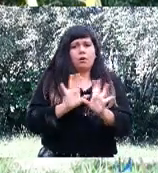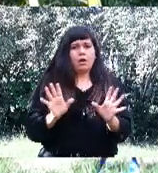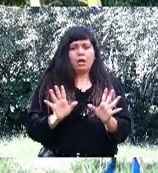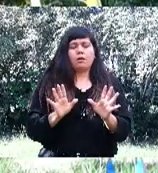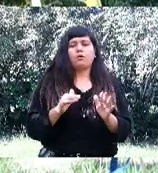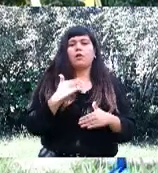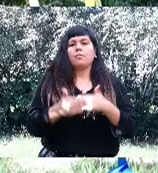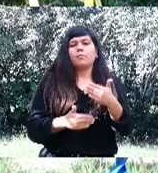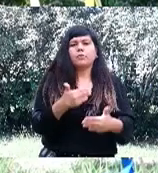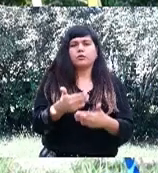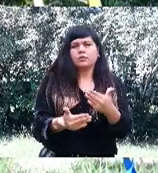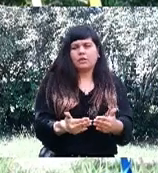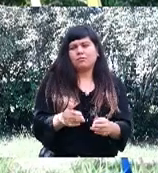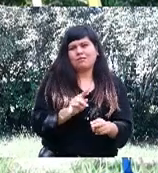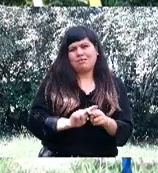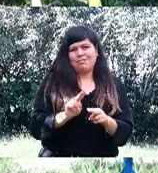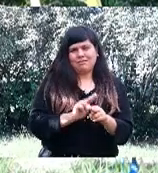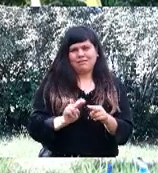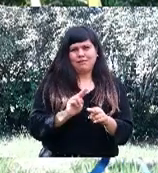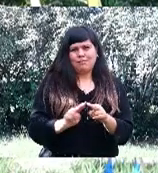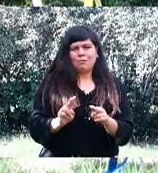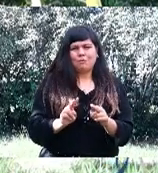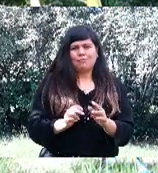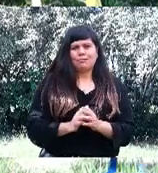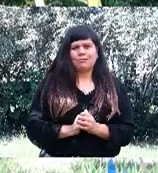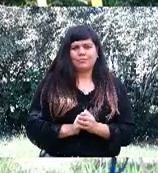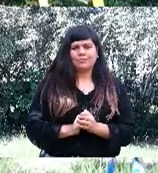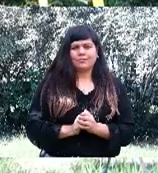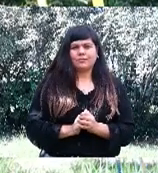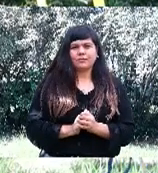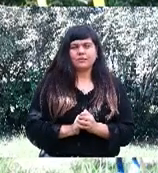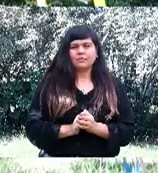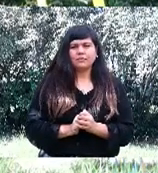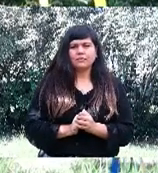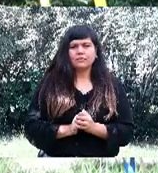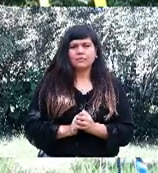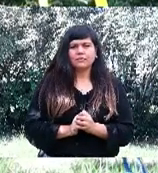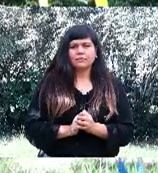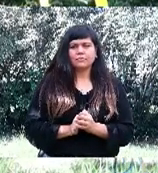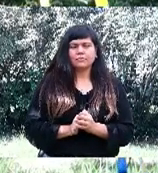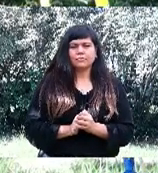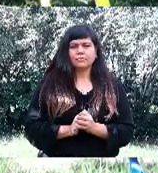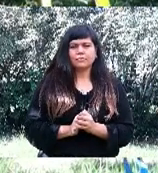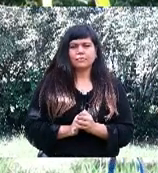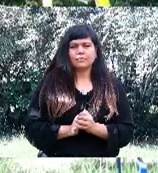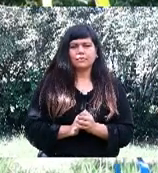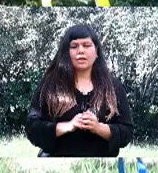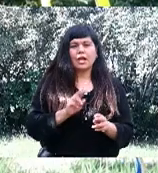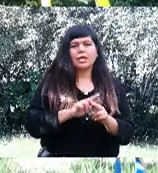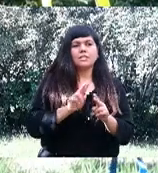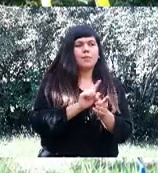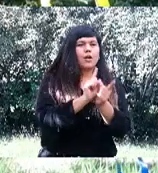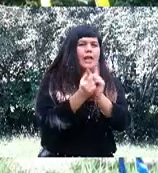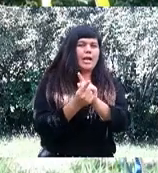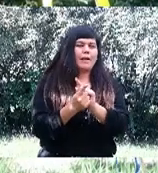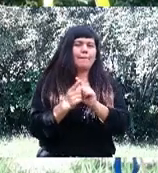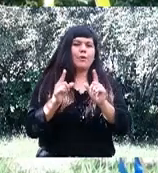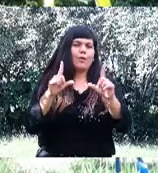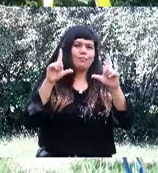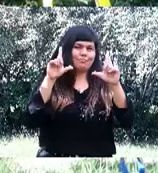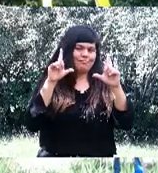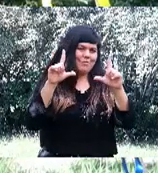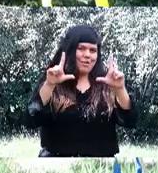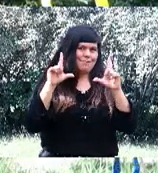proceso que desarrollamos un poco con eh con el con el con el el cambio de imagen o la presentación de una nueva